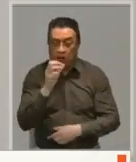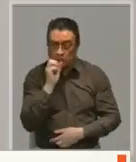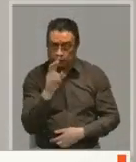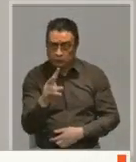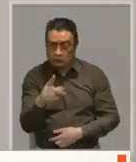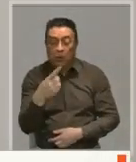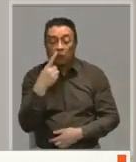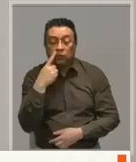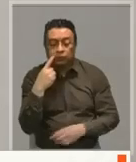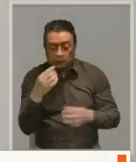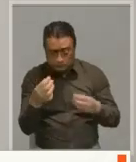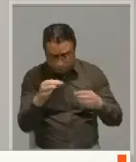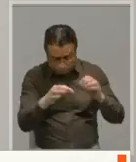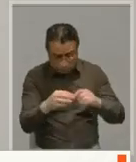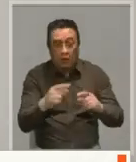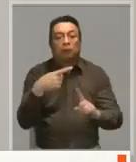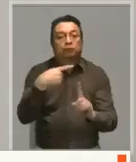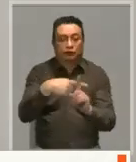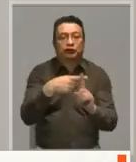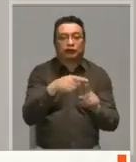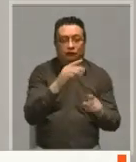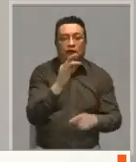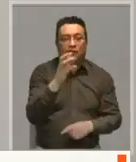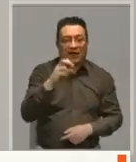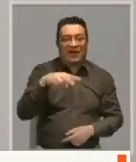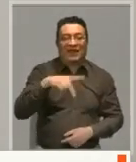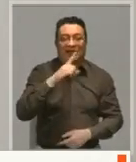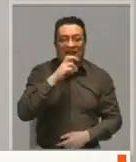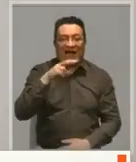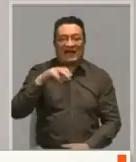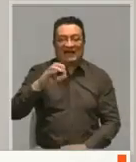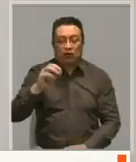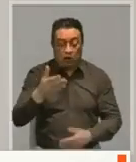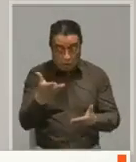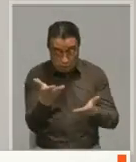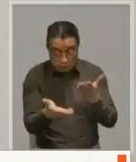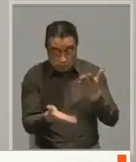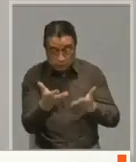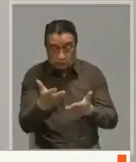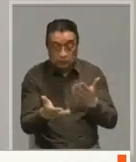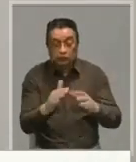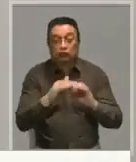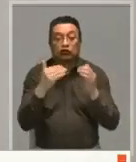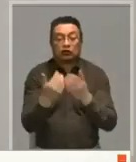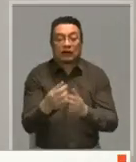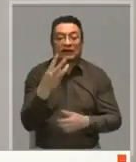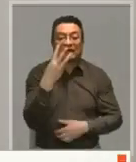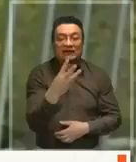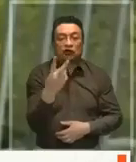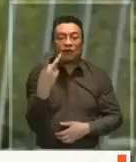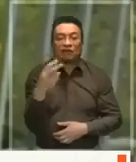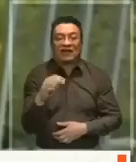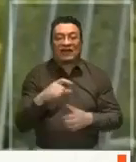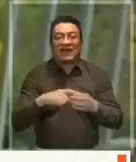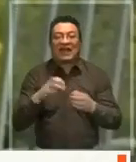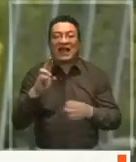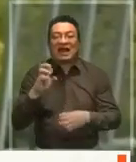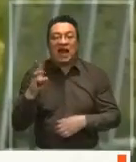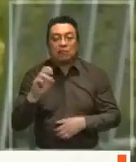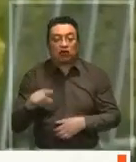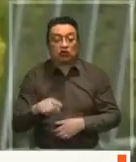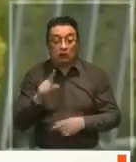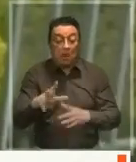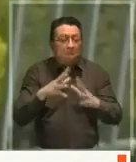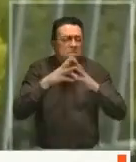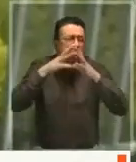prueba de campo que arrojó positivo a fentanilo y efectuaron el pesaje que dio un peso bruto de 320 G esta drogas tan